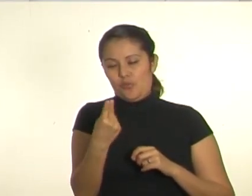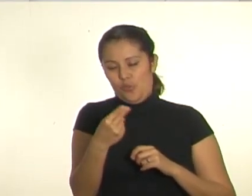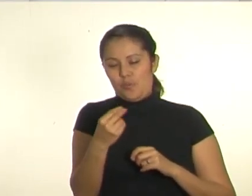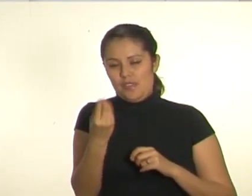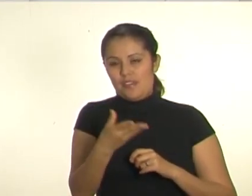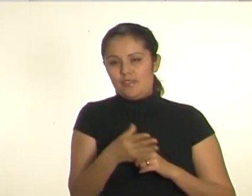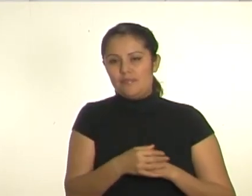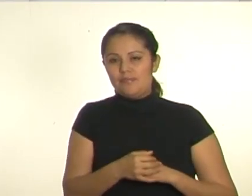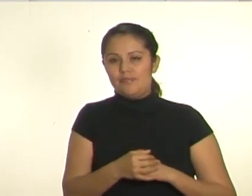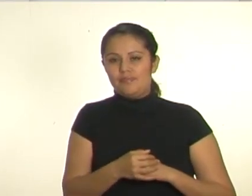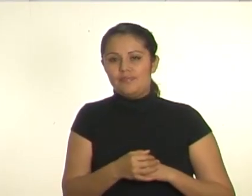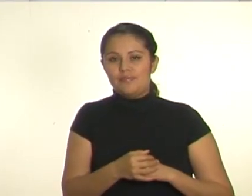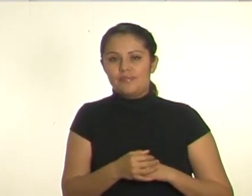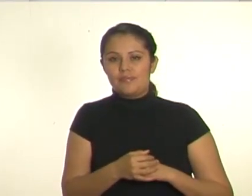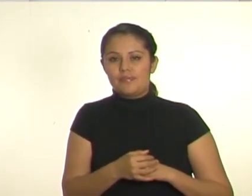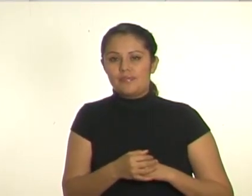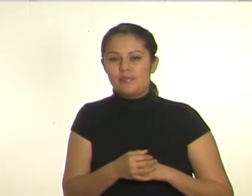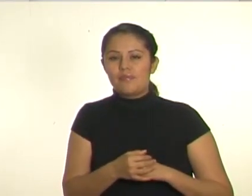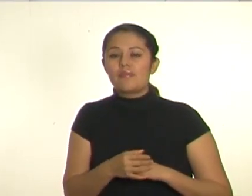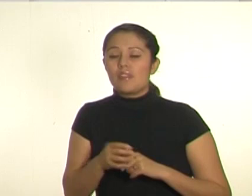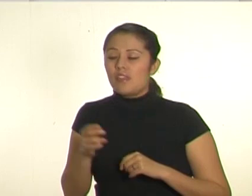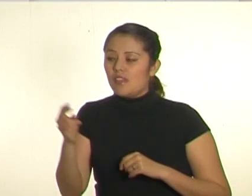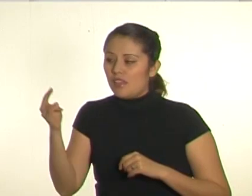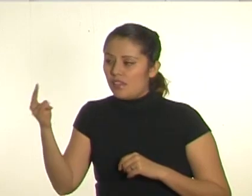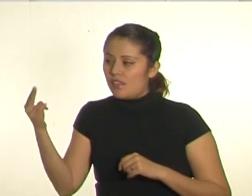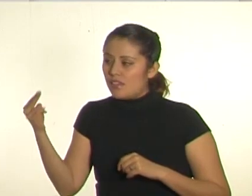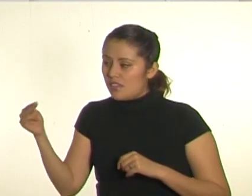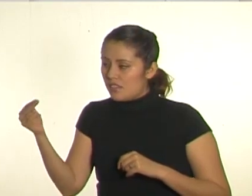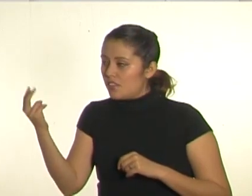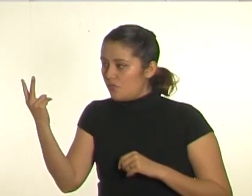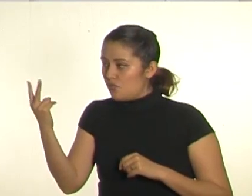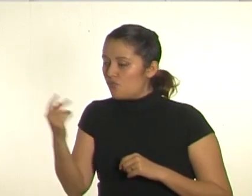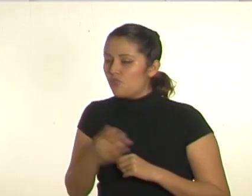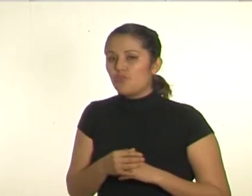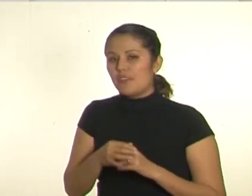Bien, acuérdate, esas son de apertura